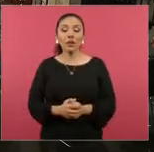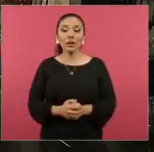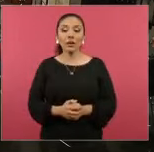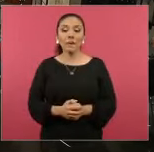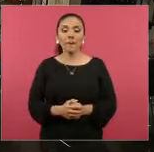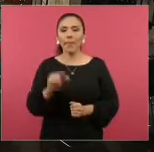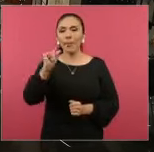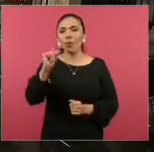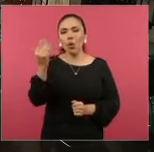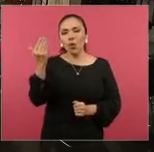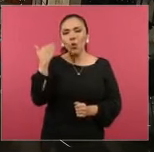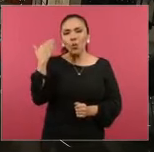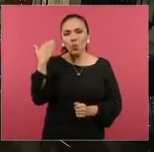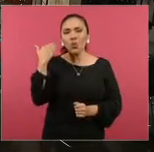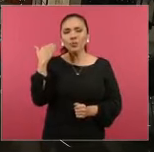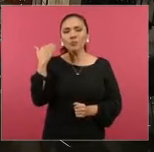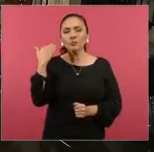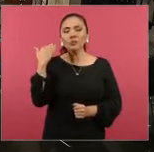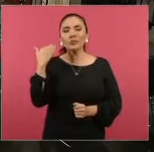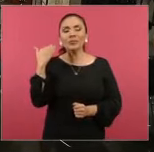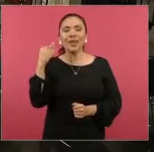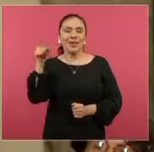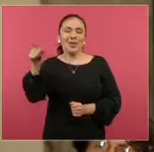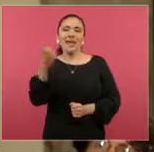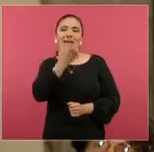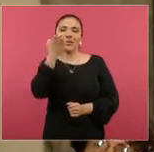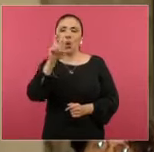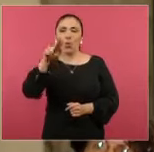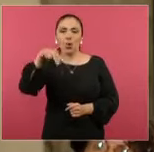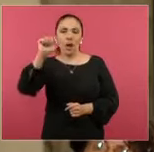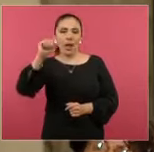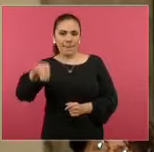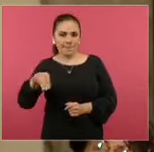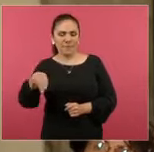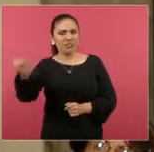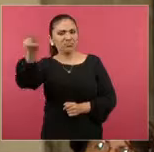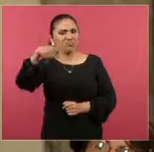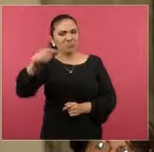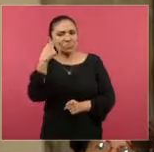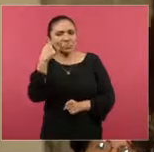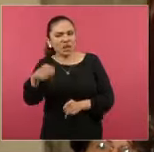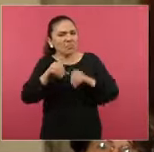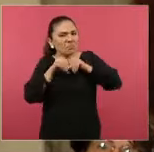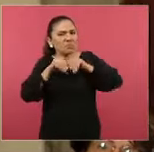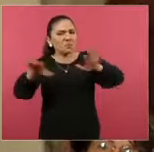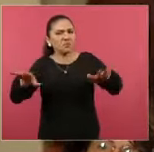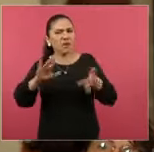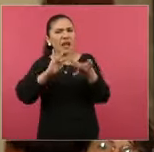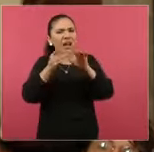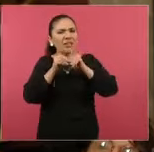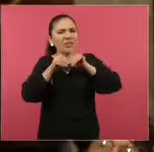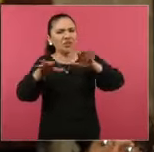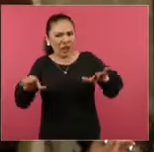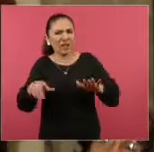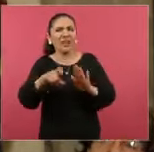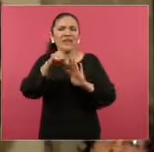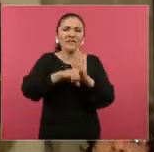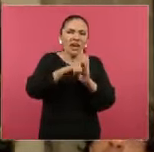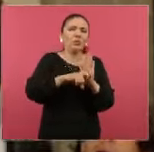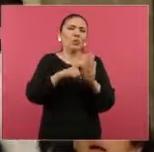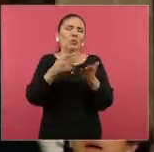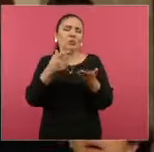que hace poco, con respecto a la UNAM, salió cierta tendencia en redes sociales en donde